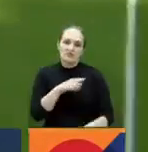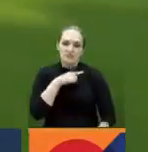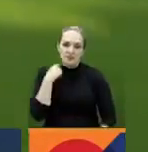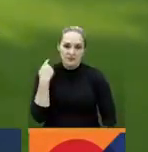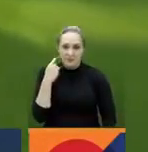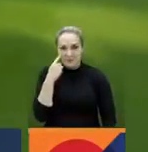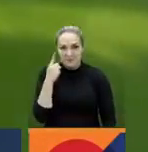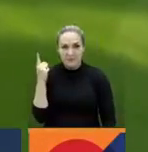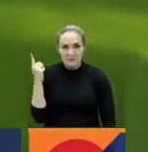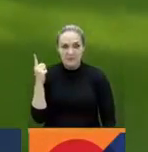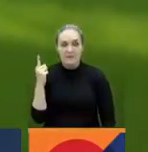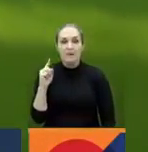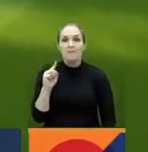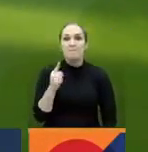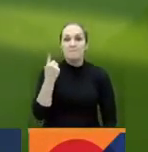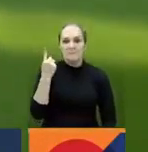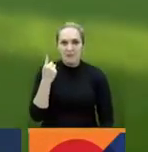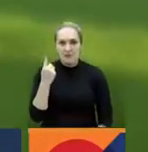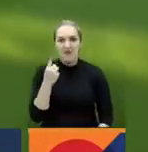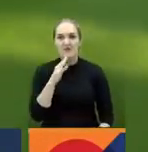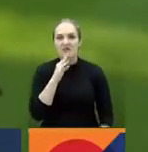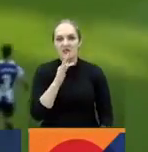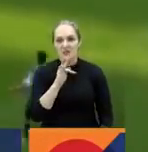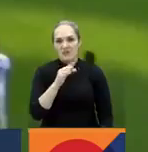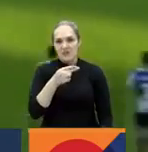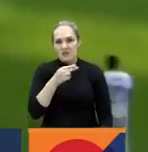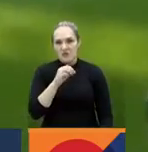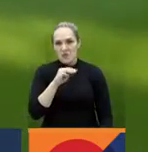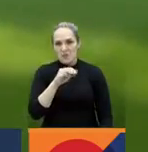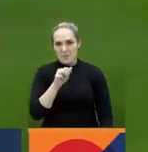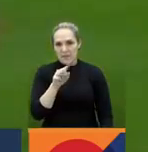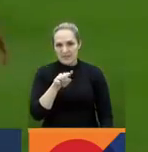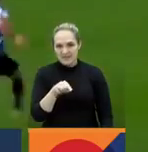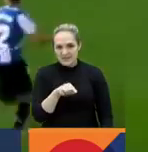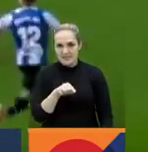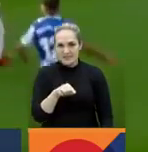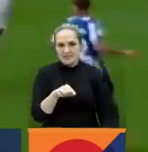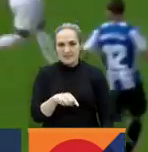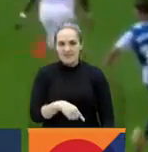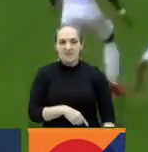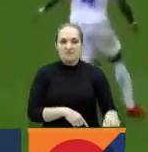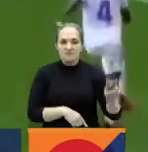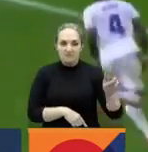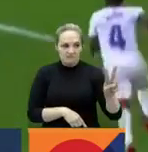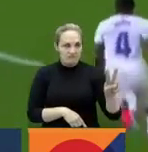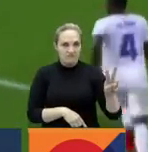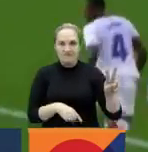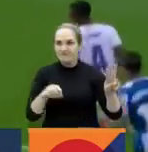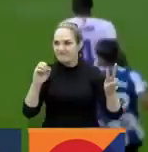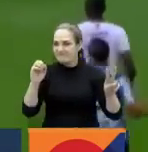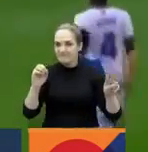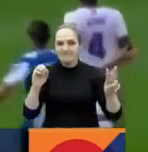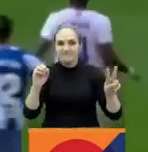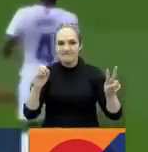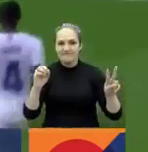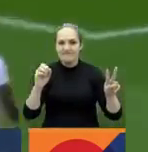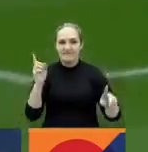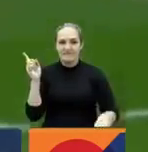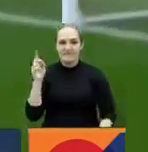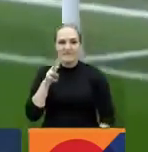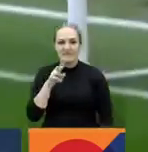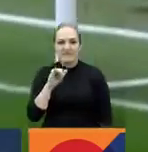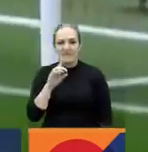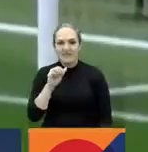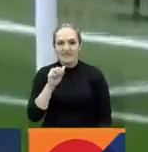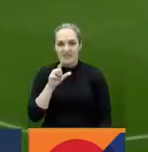aparecía Robert de Tomás, minuto 17. Después iba a aparecer el 2-0 gracias a Vidal para